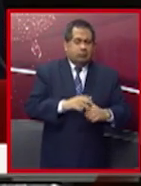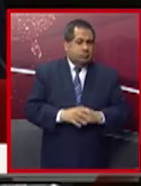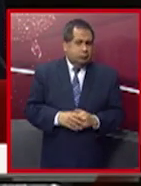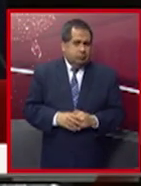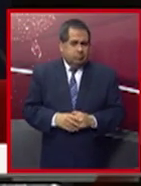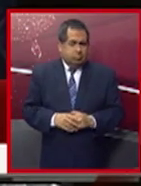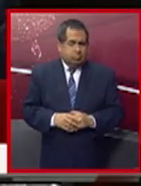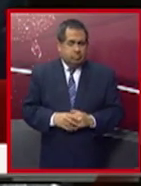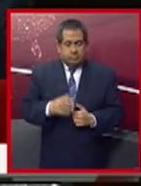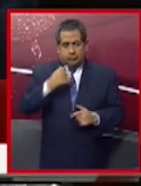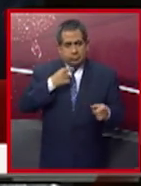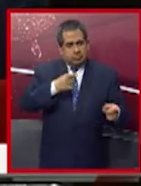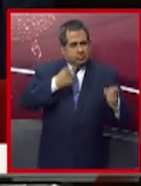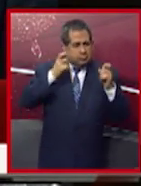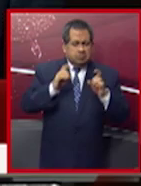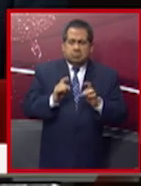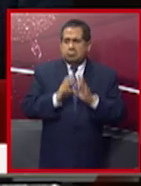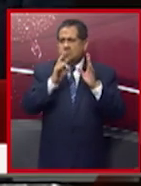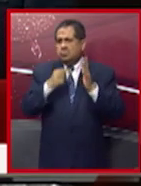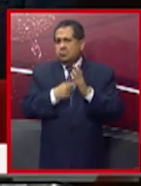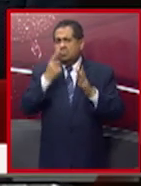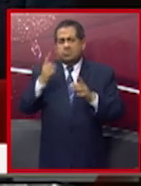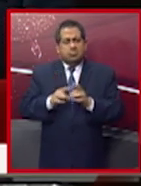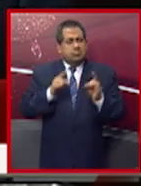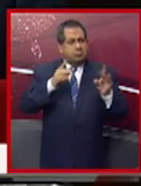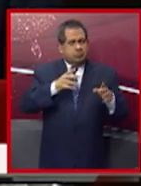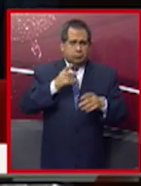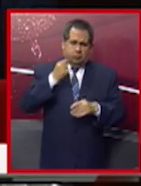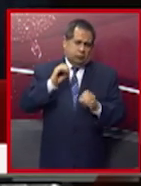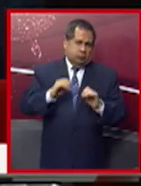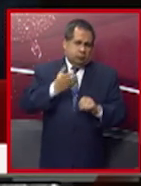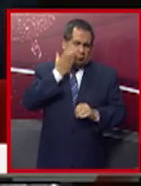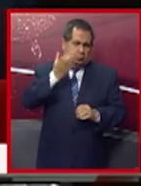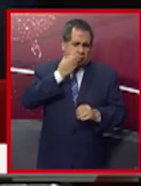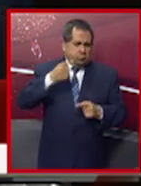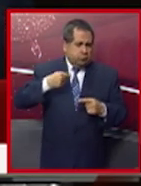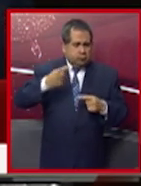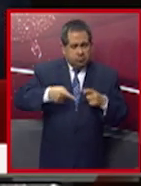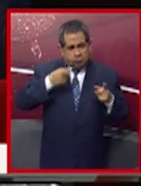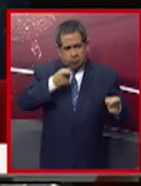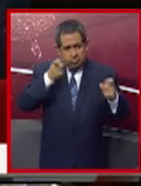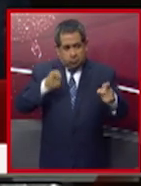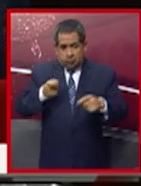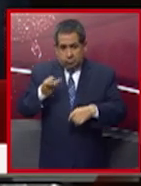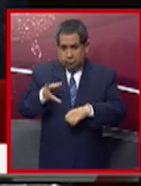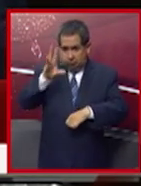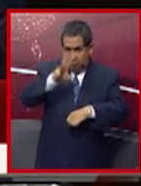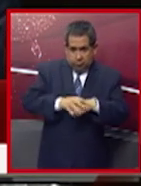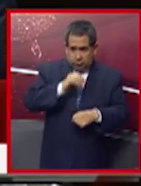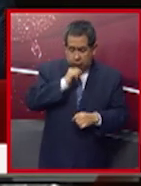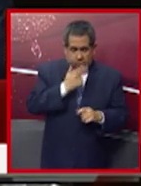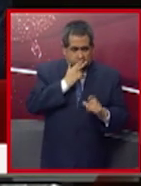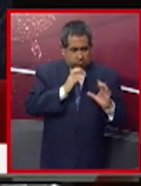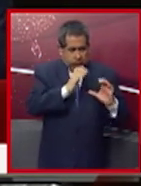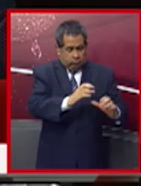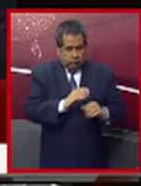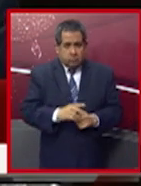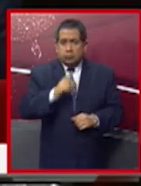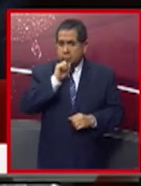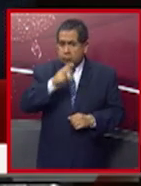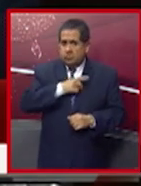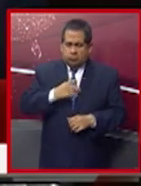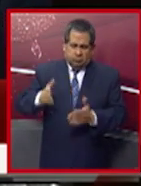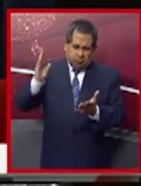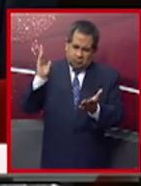caza tradicional u ocasional, la caza ilegal de especies silvestres debe ser